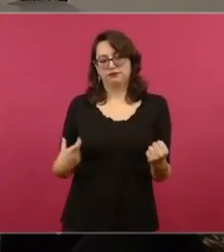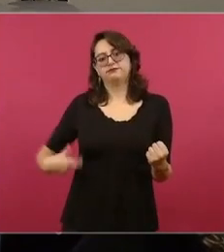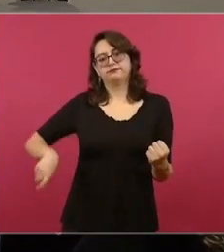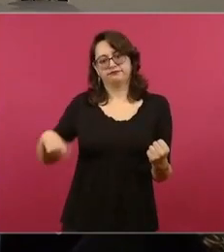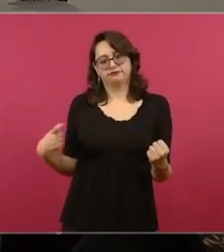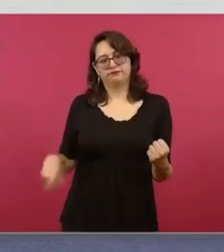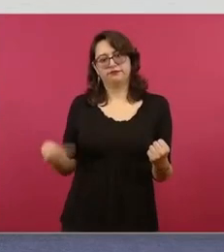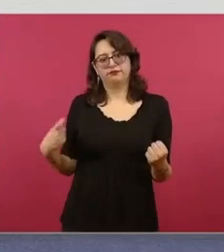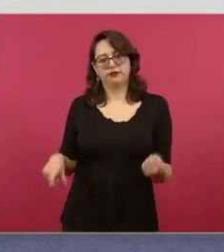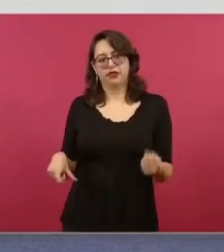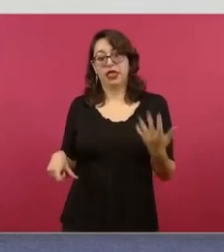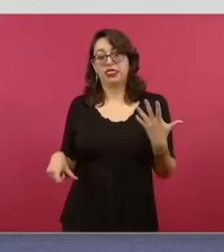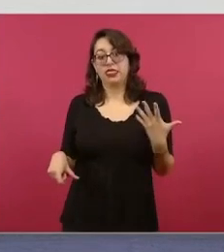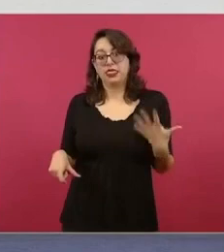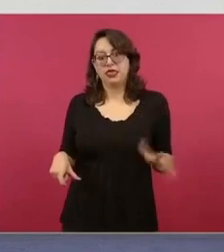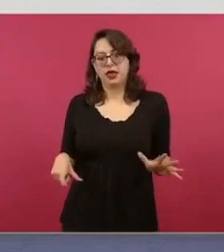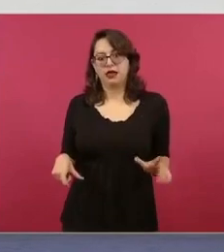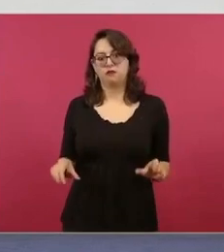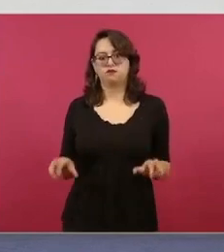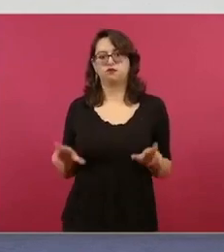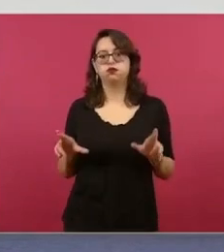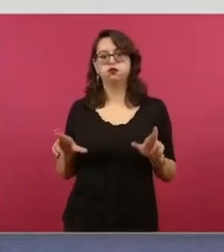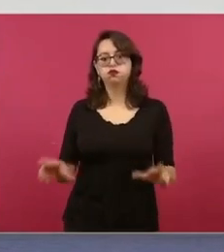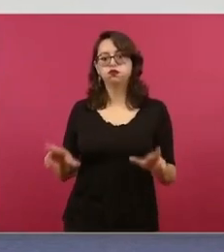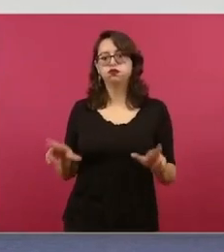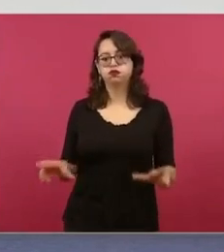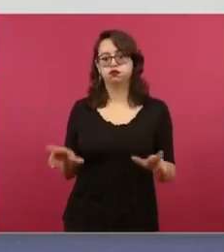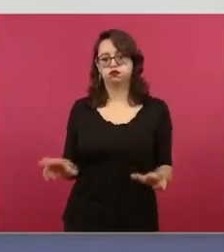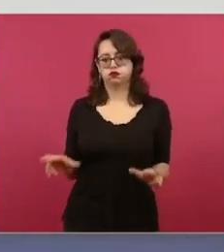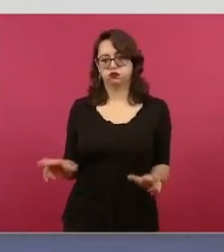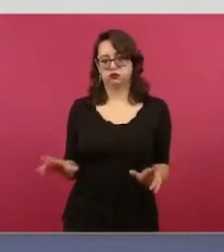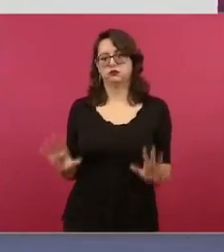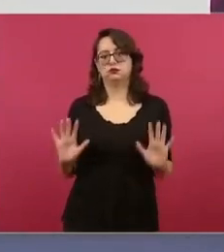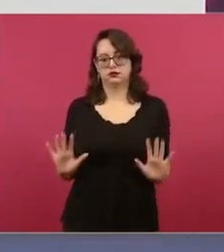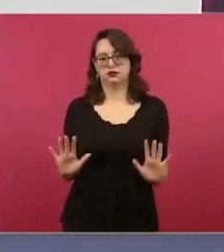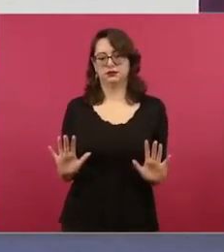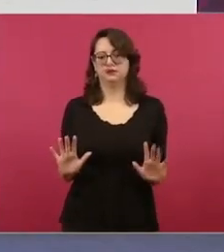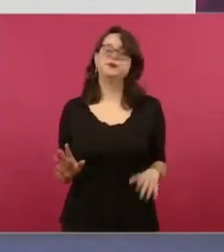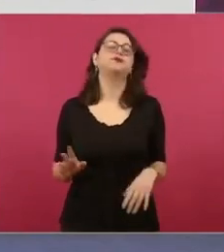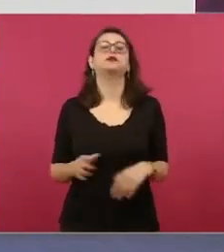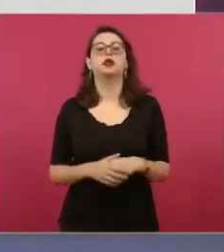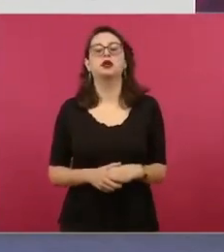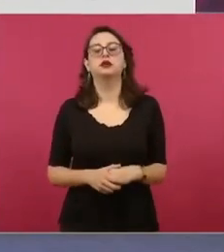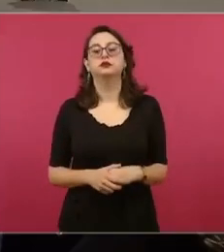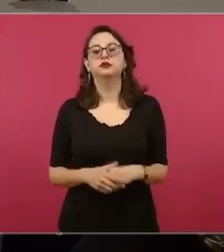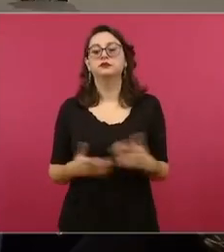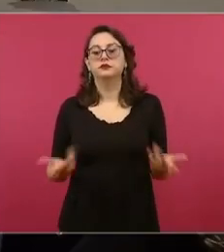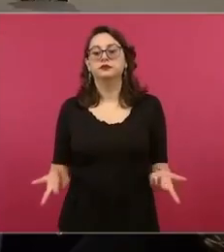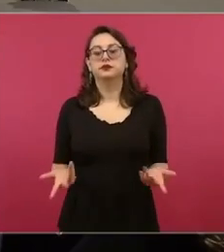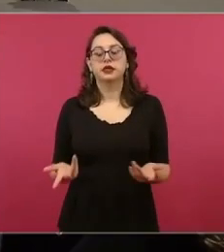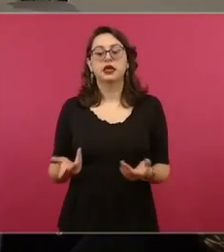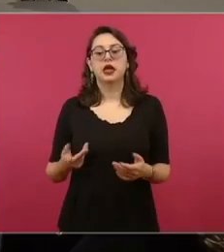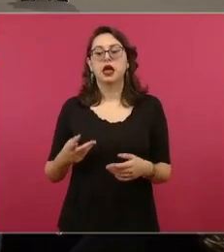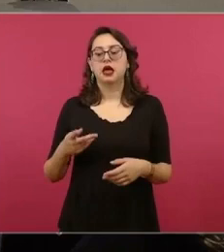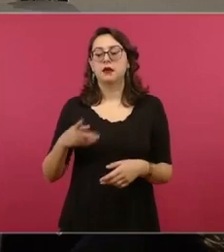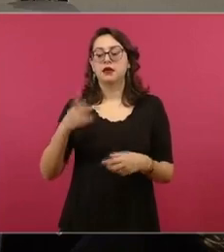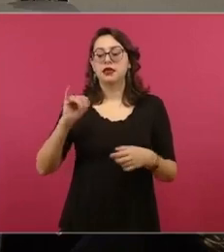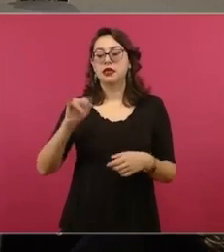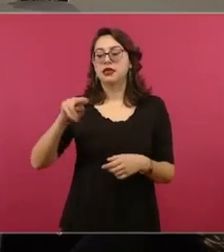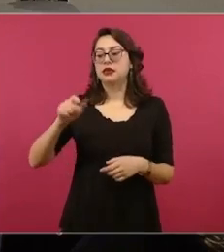Esta encuesta, como les comentaba, se hace cada 2 años, en el mes de julio.